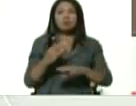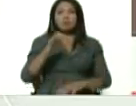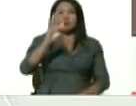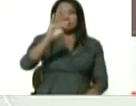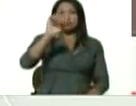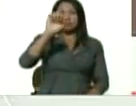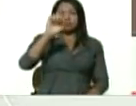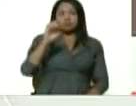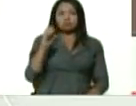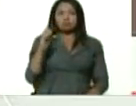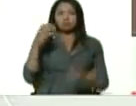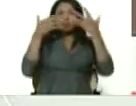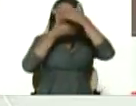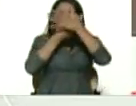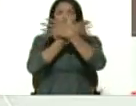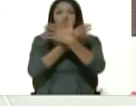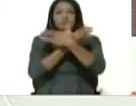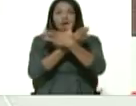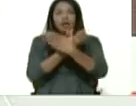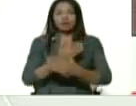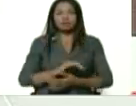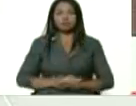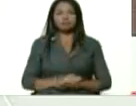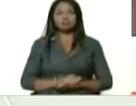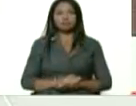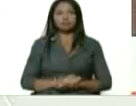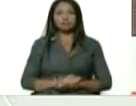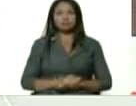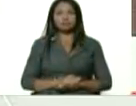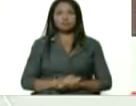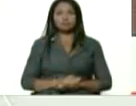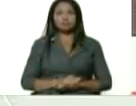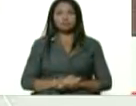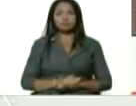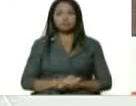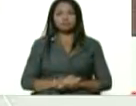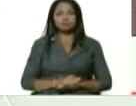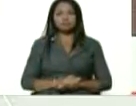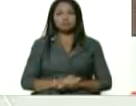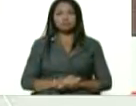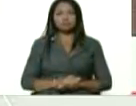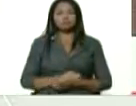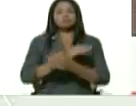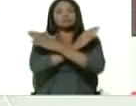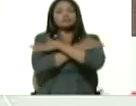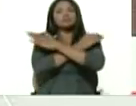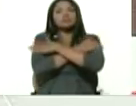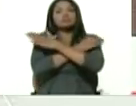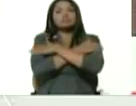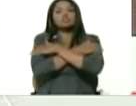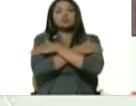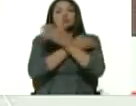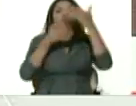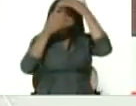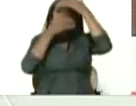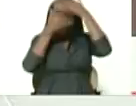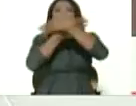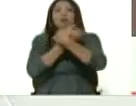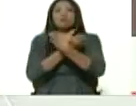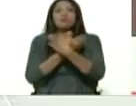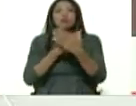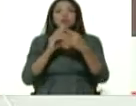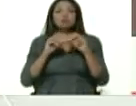las Fuerzas de Acciones Especiales de la Policía Nacional Bolivariana. Felicito al FAES, ¿no?, por todos